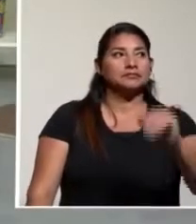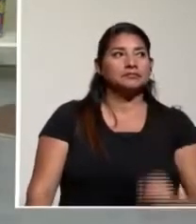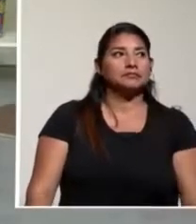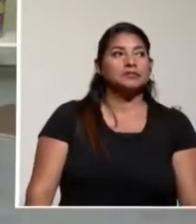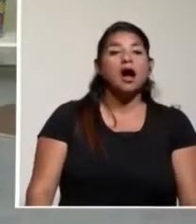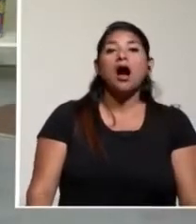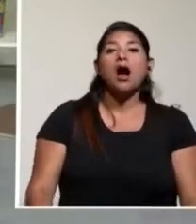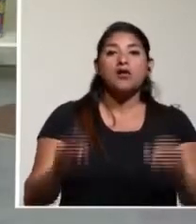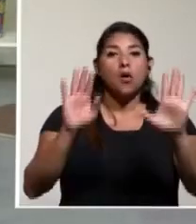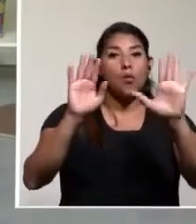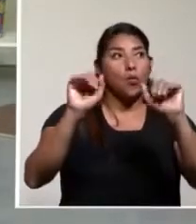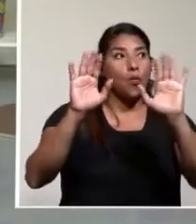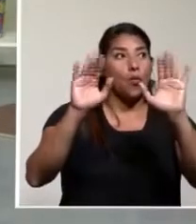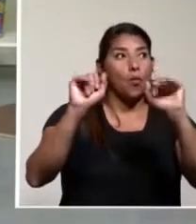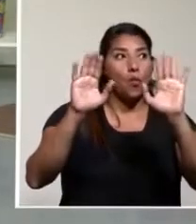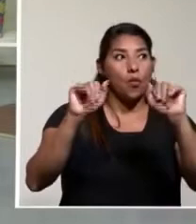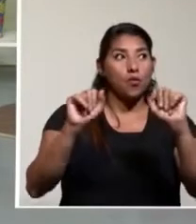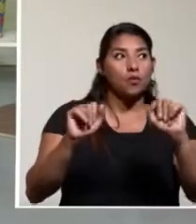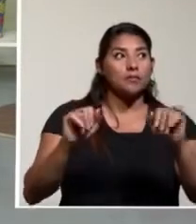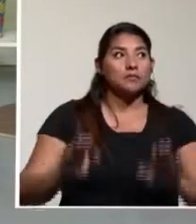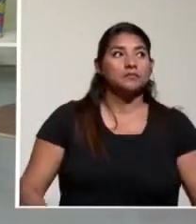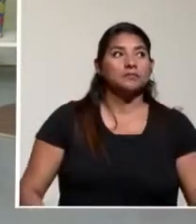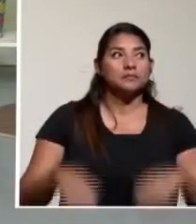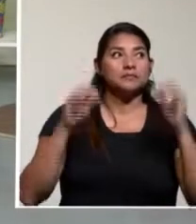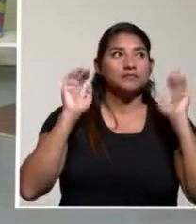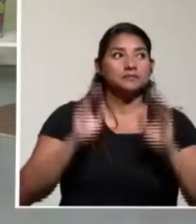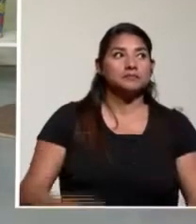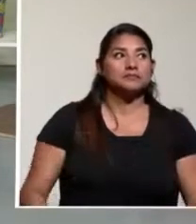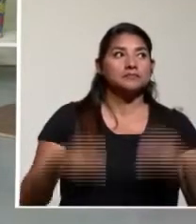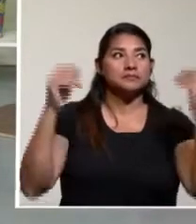Extremidades superiores juntas, otra vez.